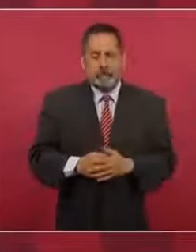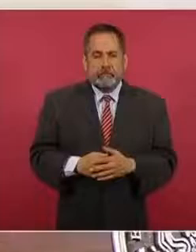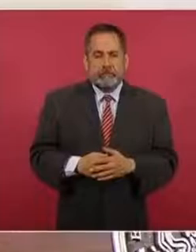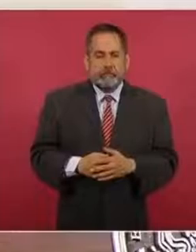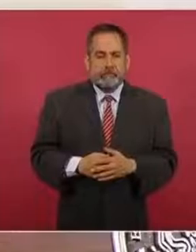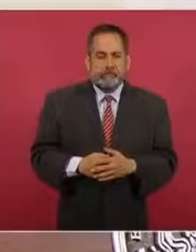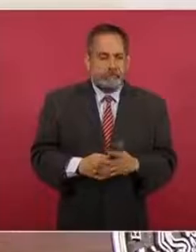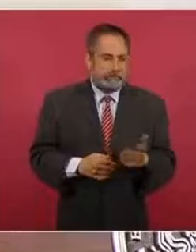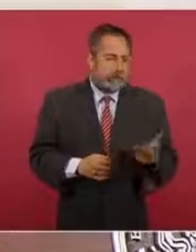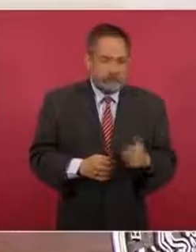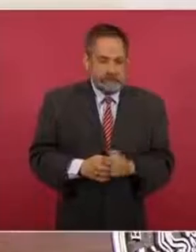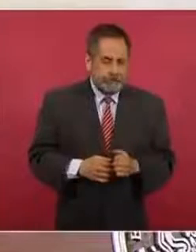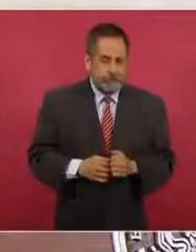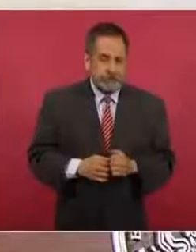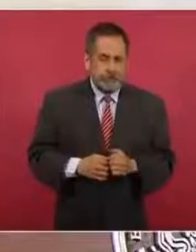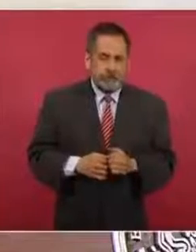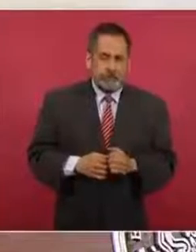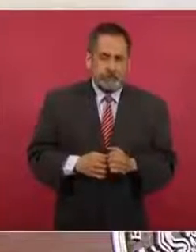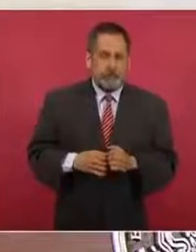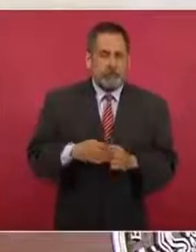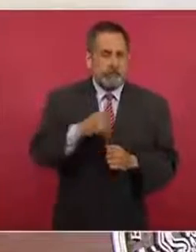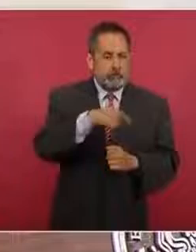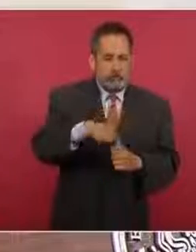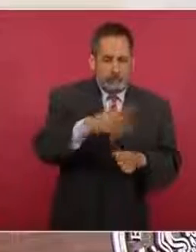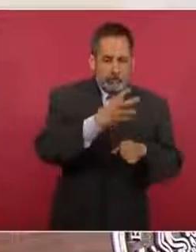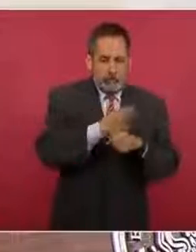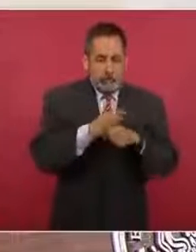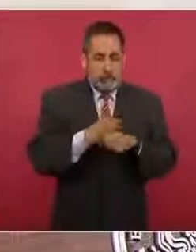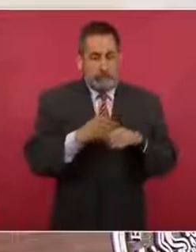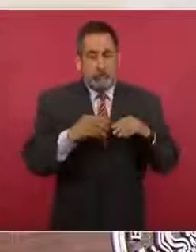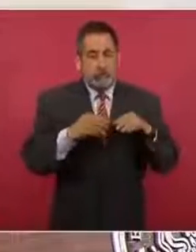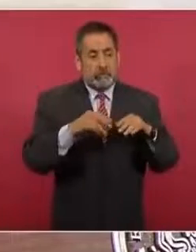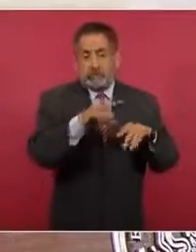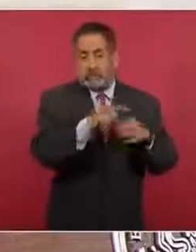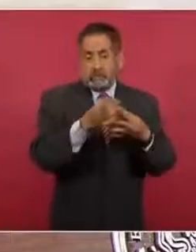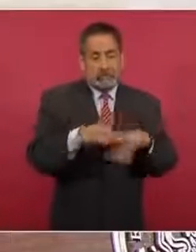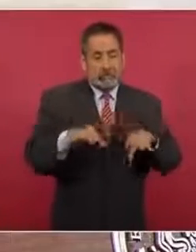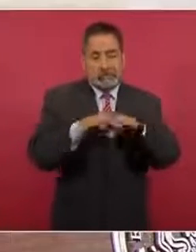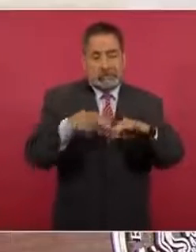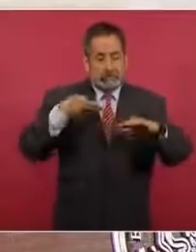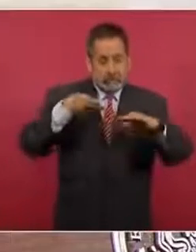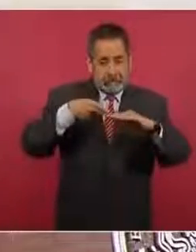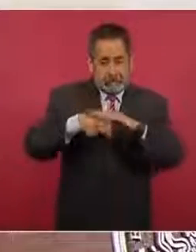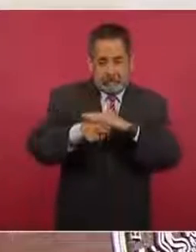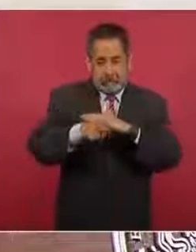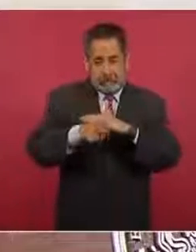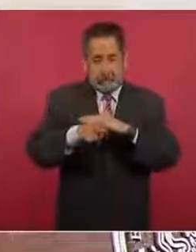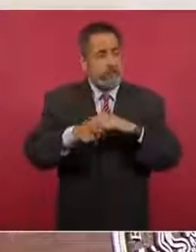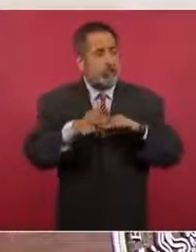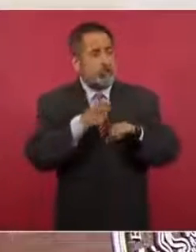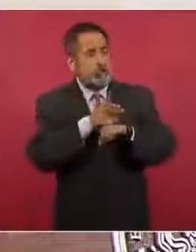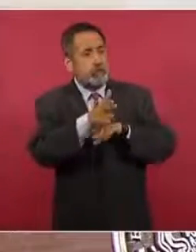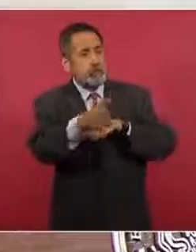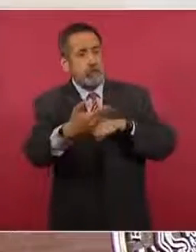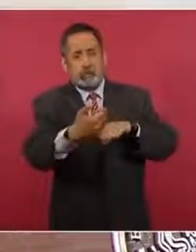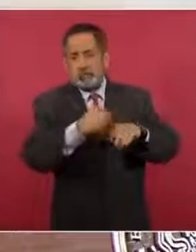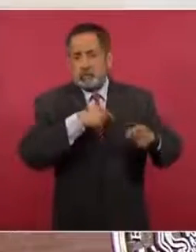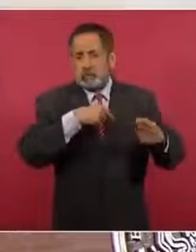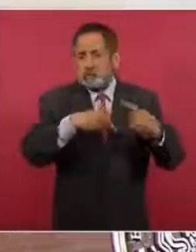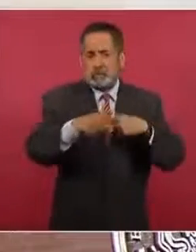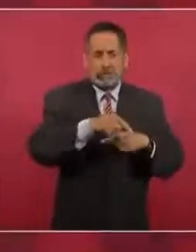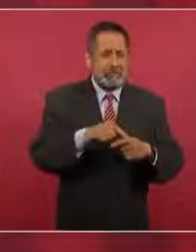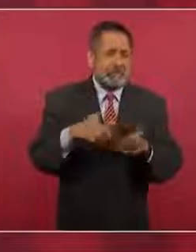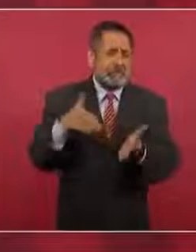porque es un sistema de transporte muy importante para miles